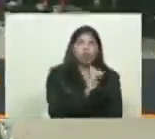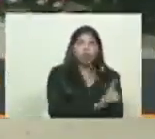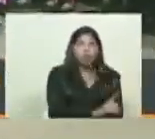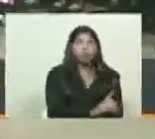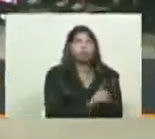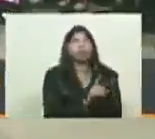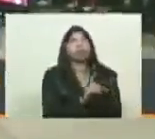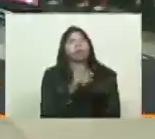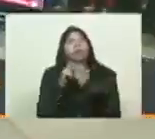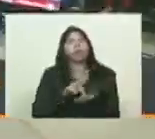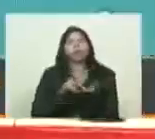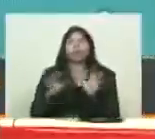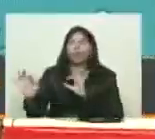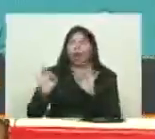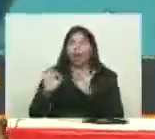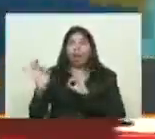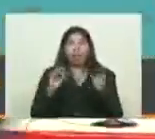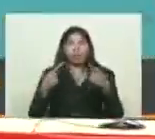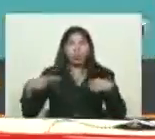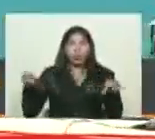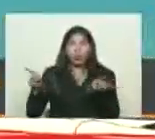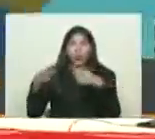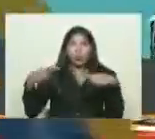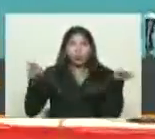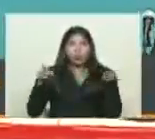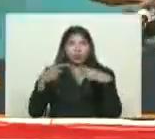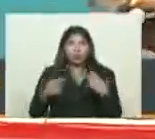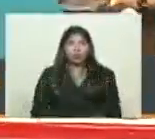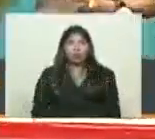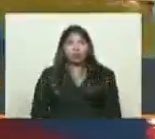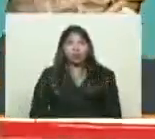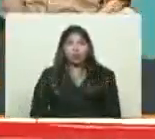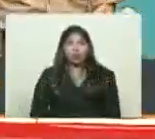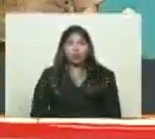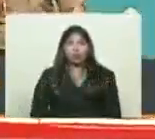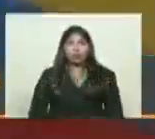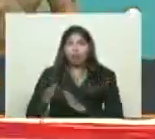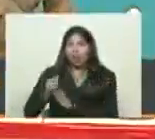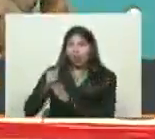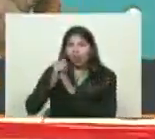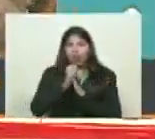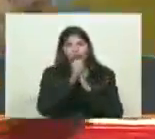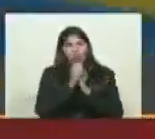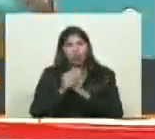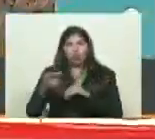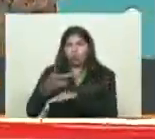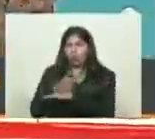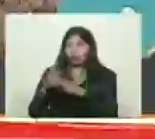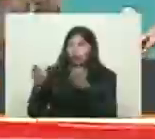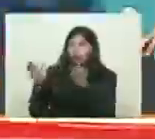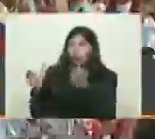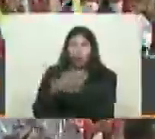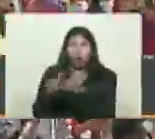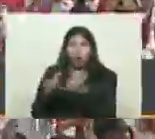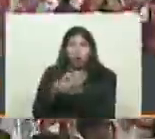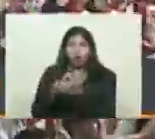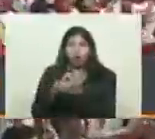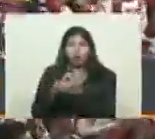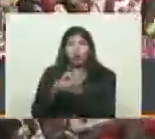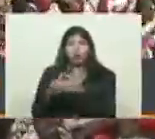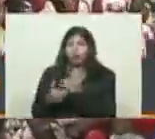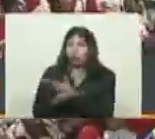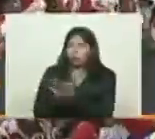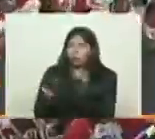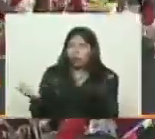revolución bolivariana. De esta manera, los brigadistas del movimiento Somos Venezuela reciben en un